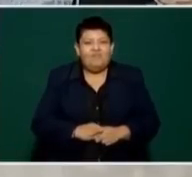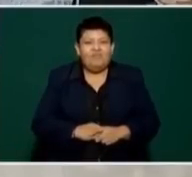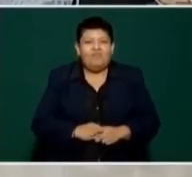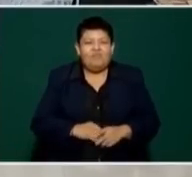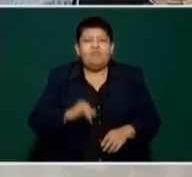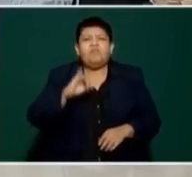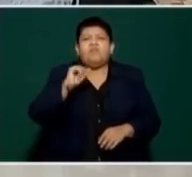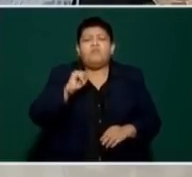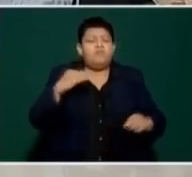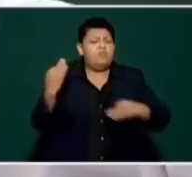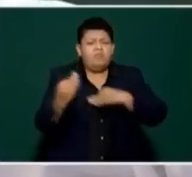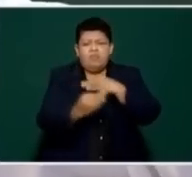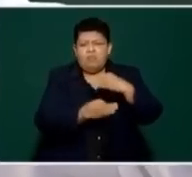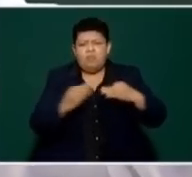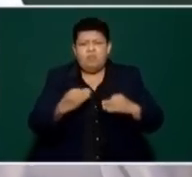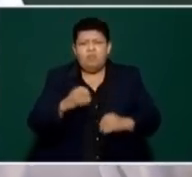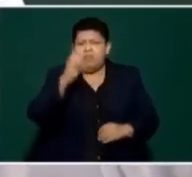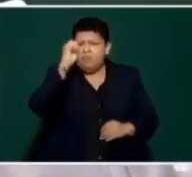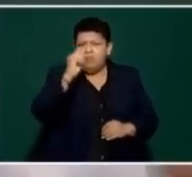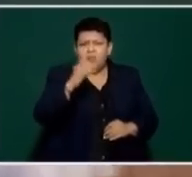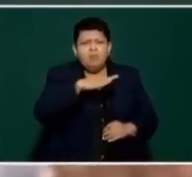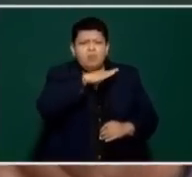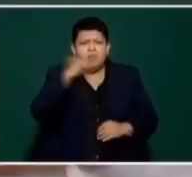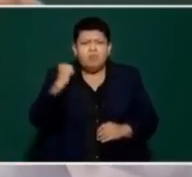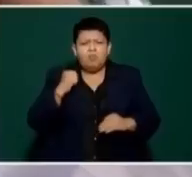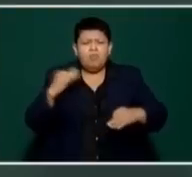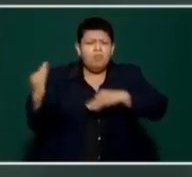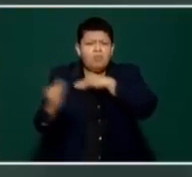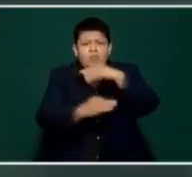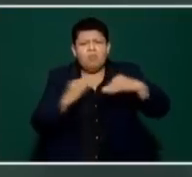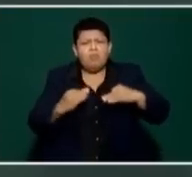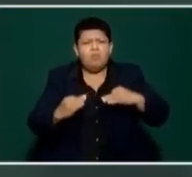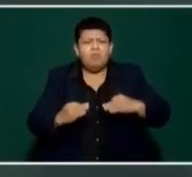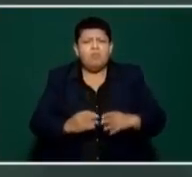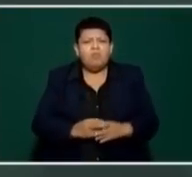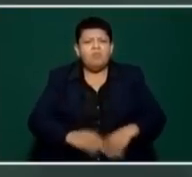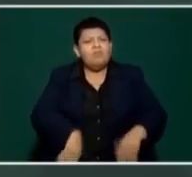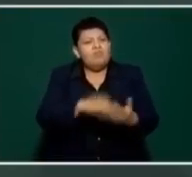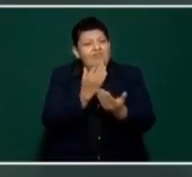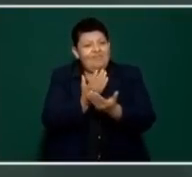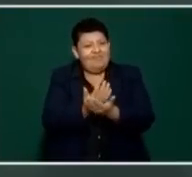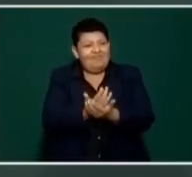Sí, para todos. Permíteme. Tranquilo.